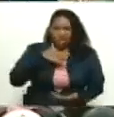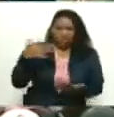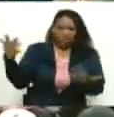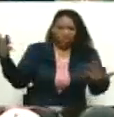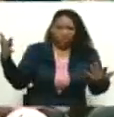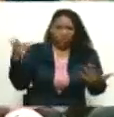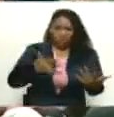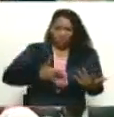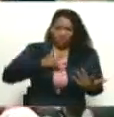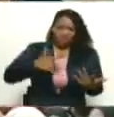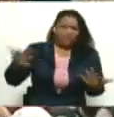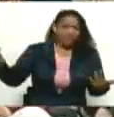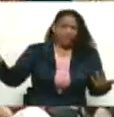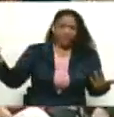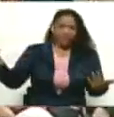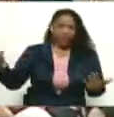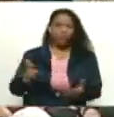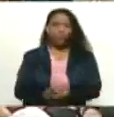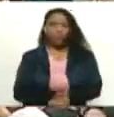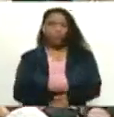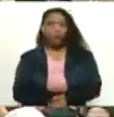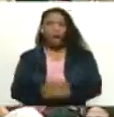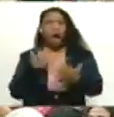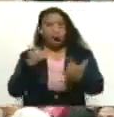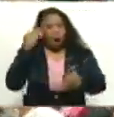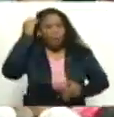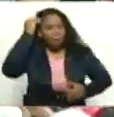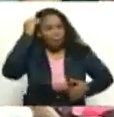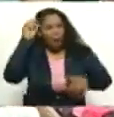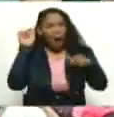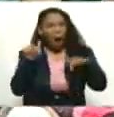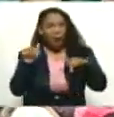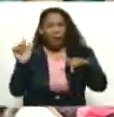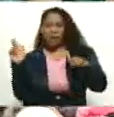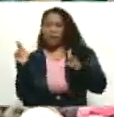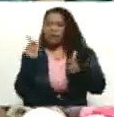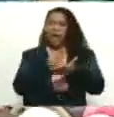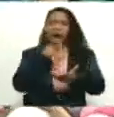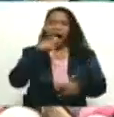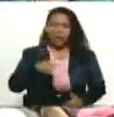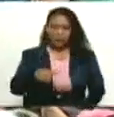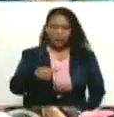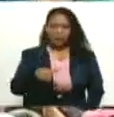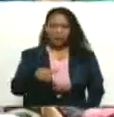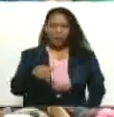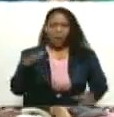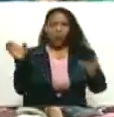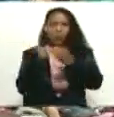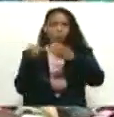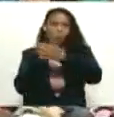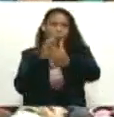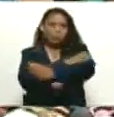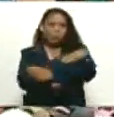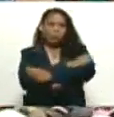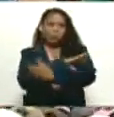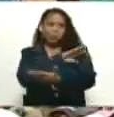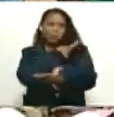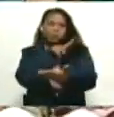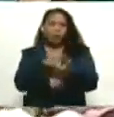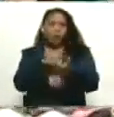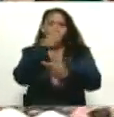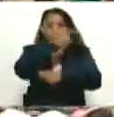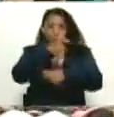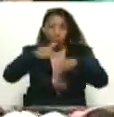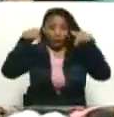¿Qué es eso, verdad? Ahora, imagínense que vengan para acá a Urachiche y le salgan un grupo de gente de